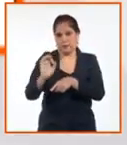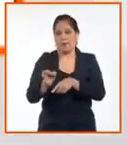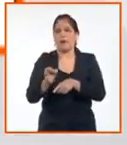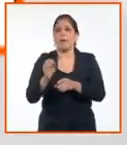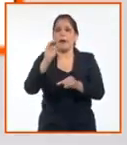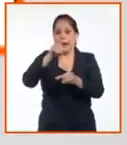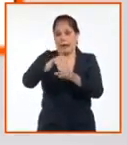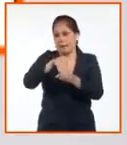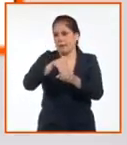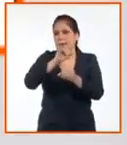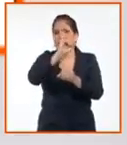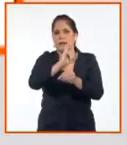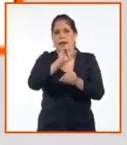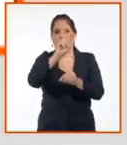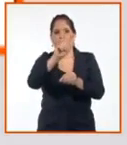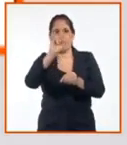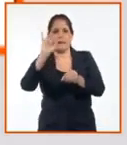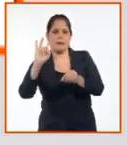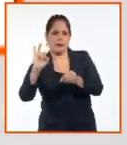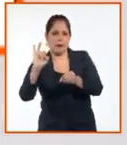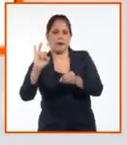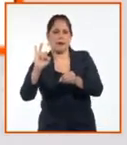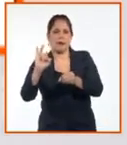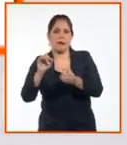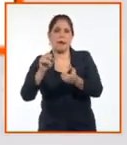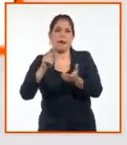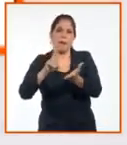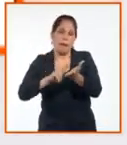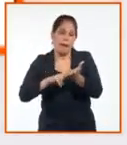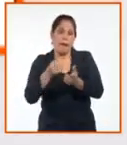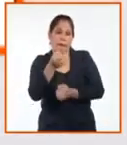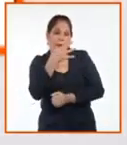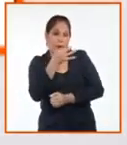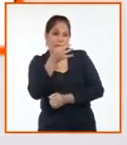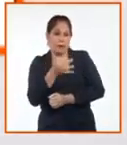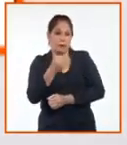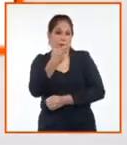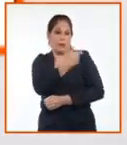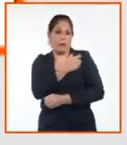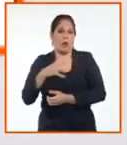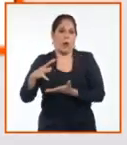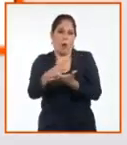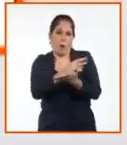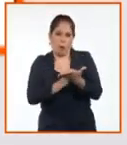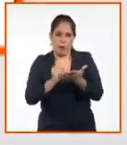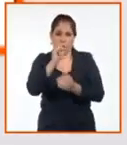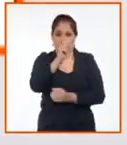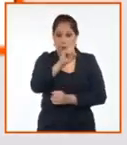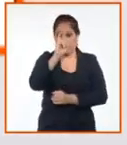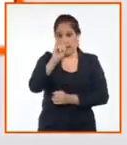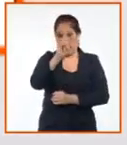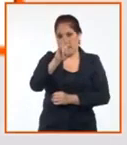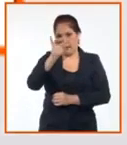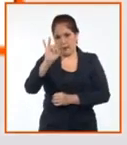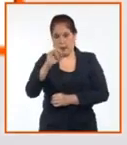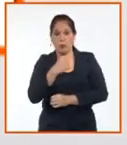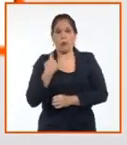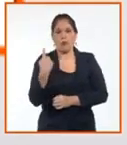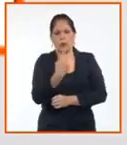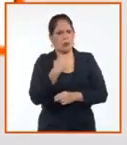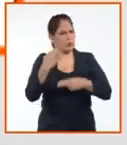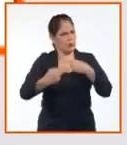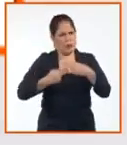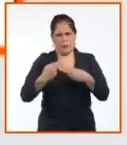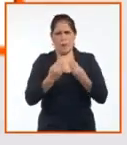por 627 medicamentos y vacunas en general nosotros somos los encargados y sobre tal